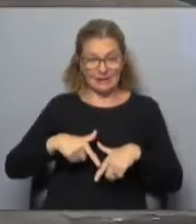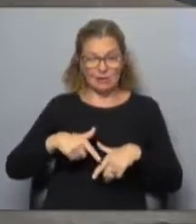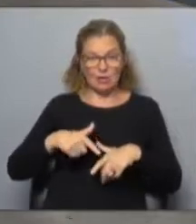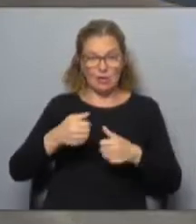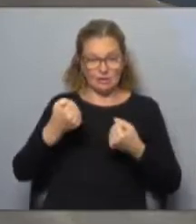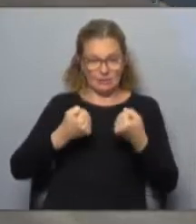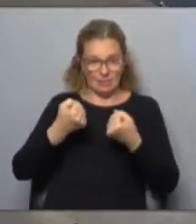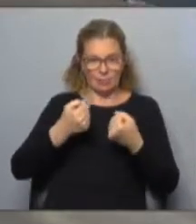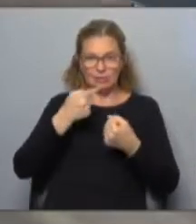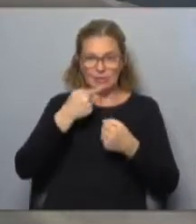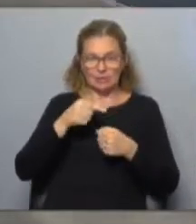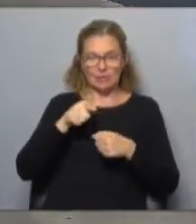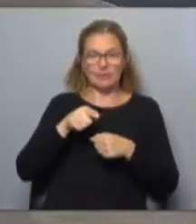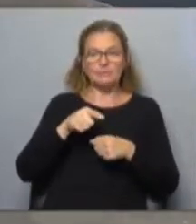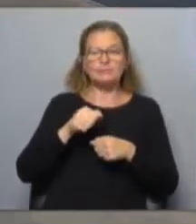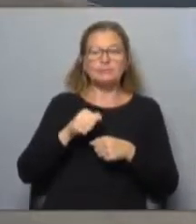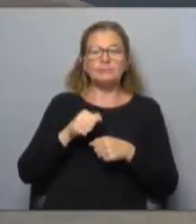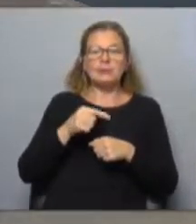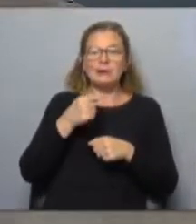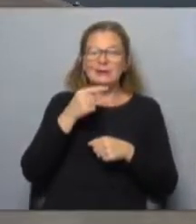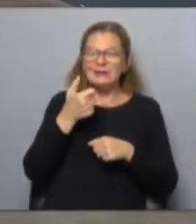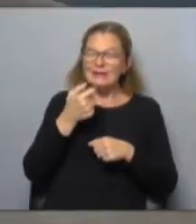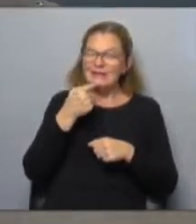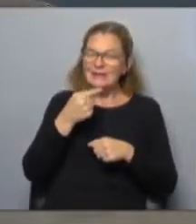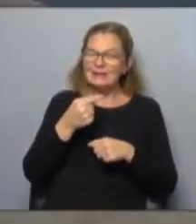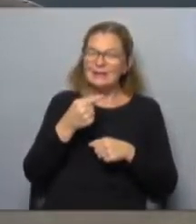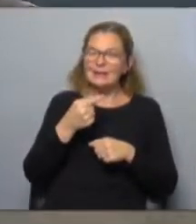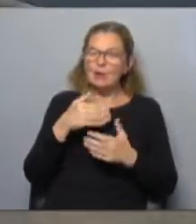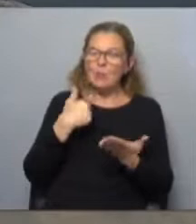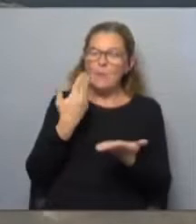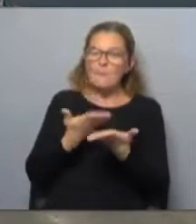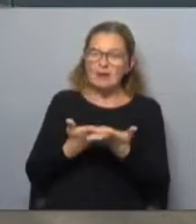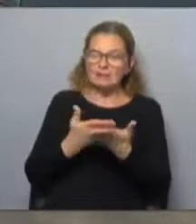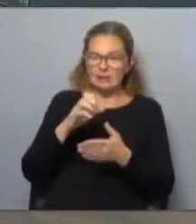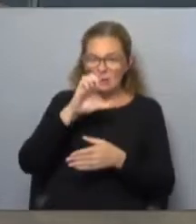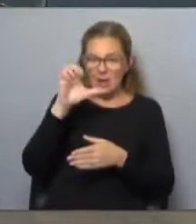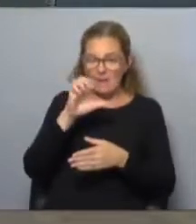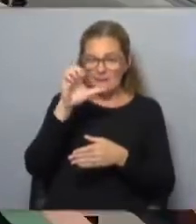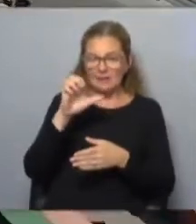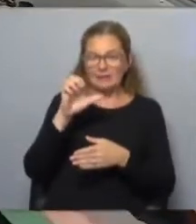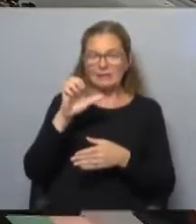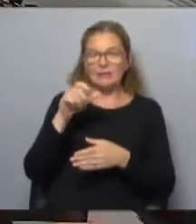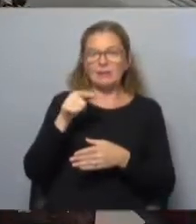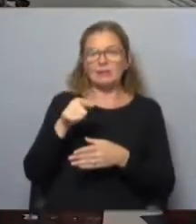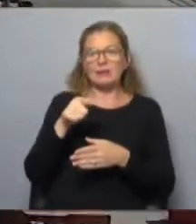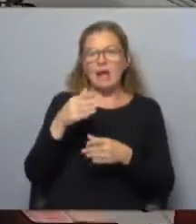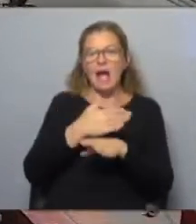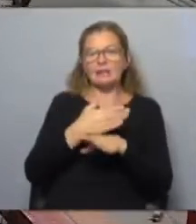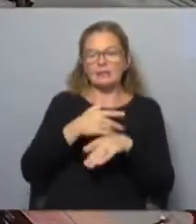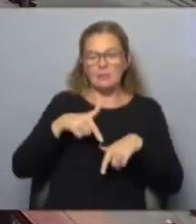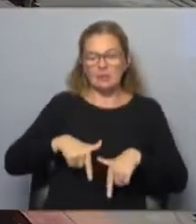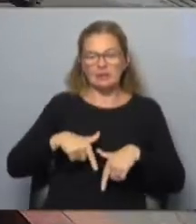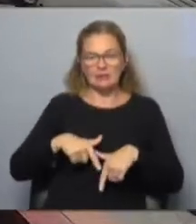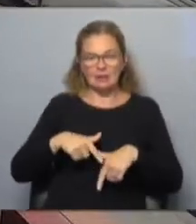según dice esta noticia. Claro, lo señalaba recién Natalia. Este planteo de la empresa chileno-canadiense es ante el Ministerio de